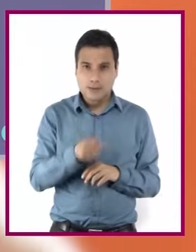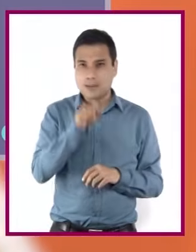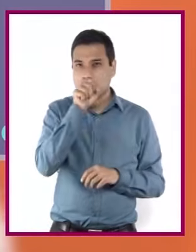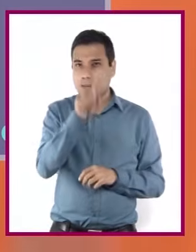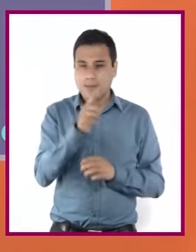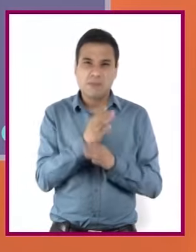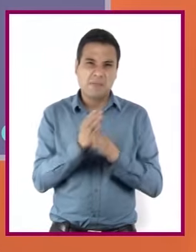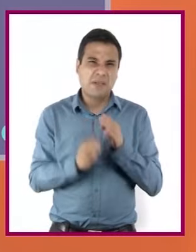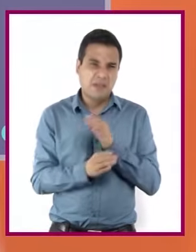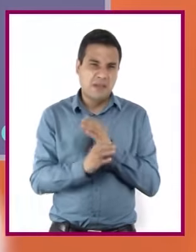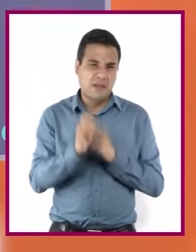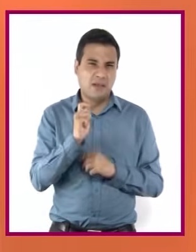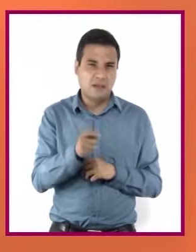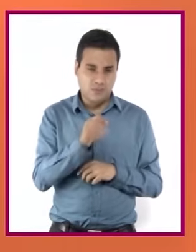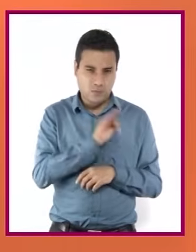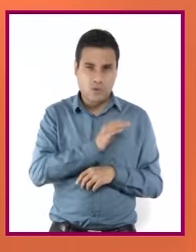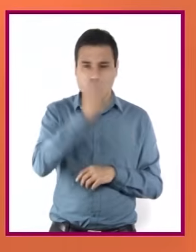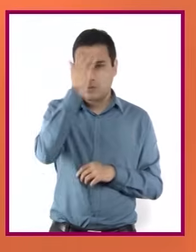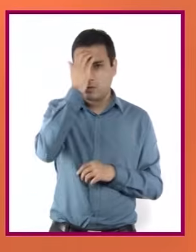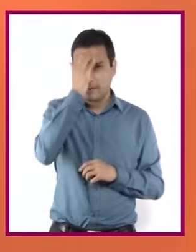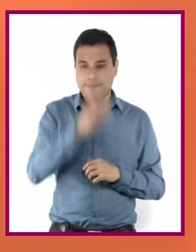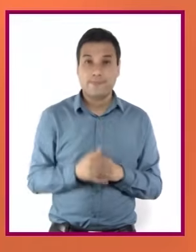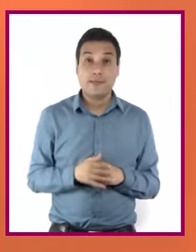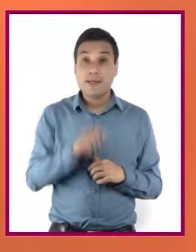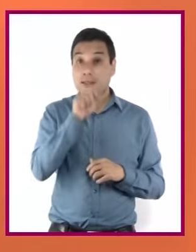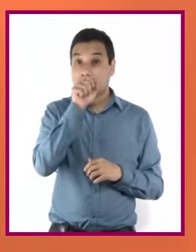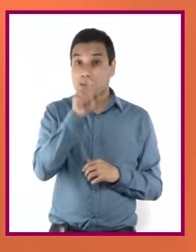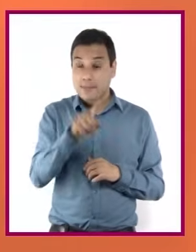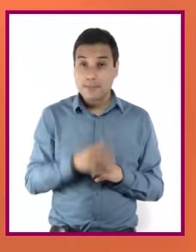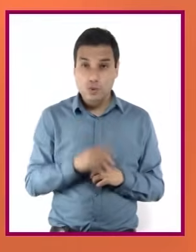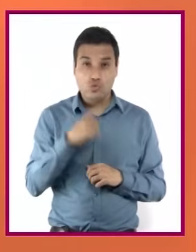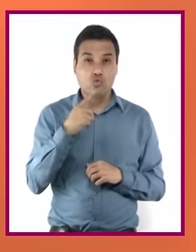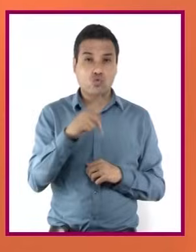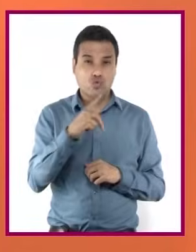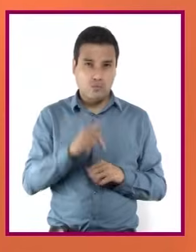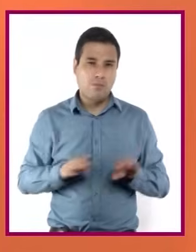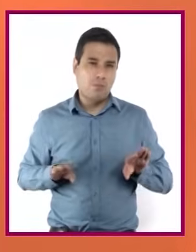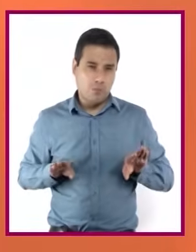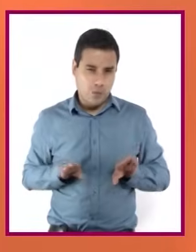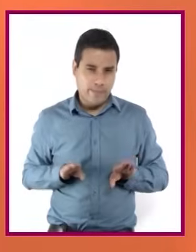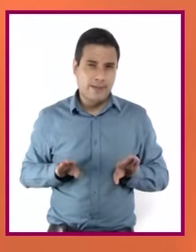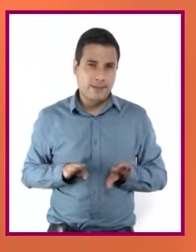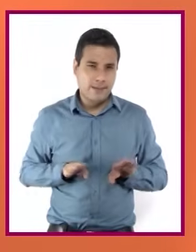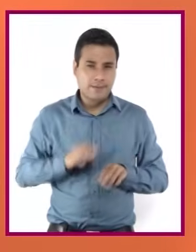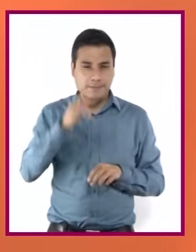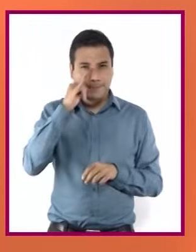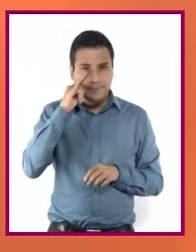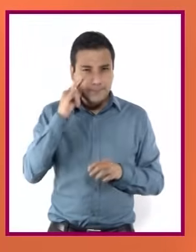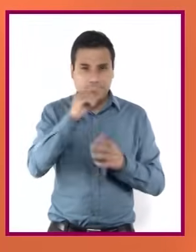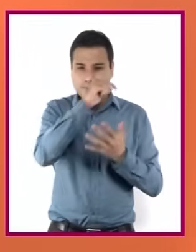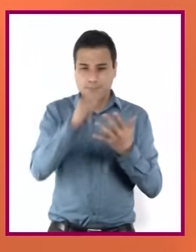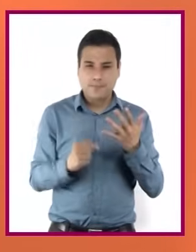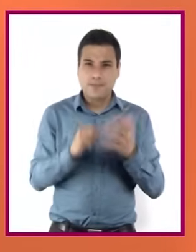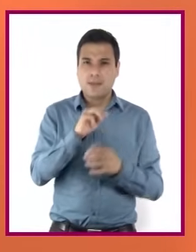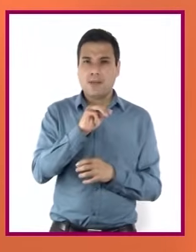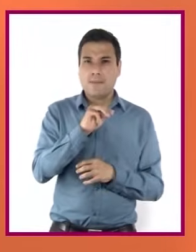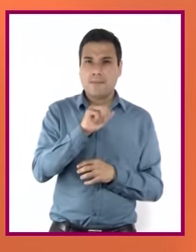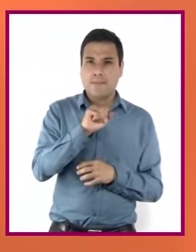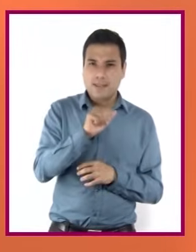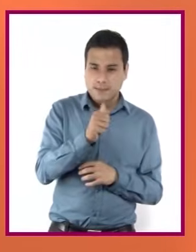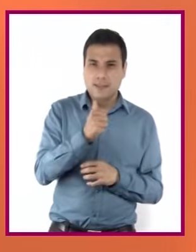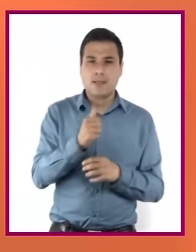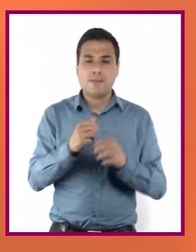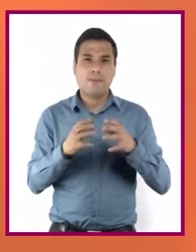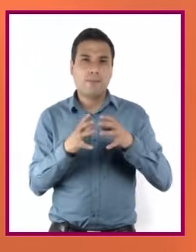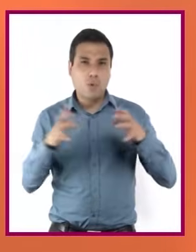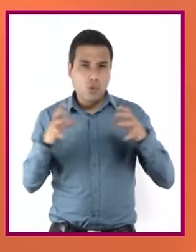materia en general, y relacionar a algunas de sus propiedades microscópicas como la masa y el volumen, al comportamiento